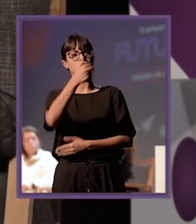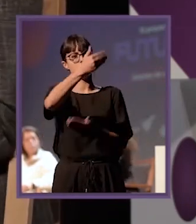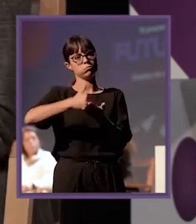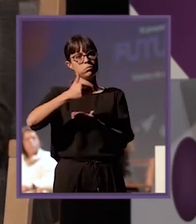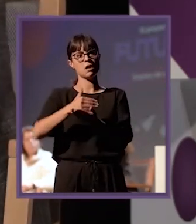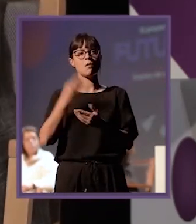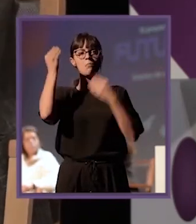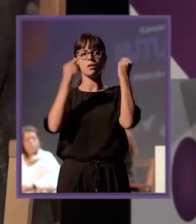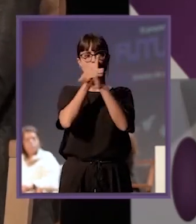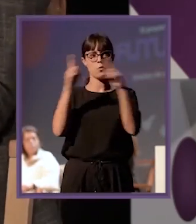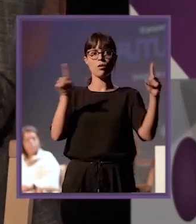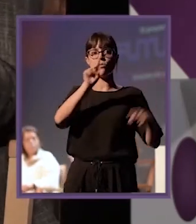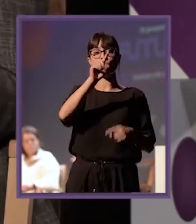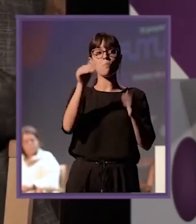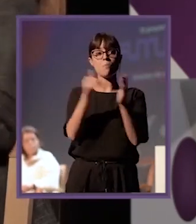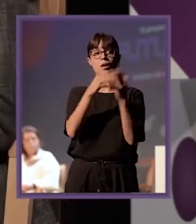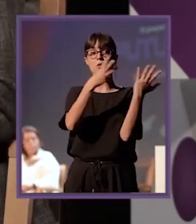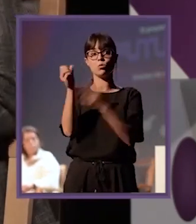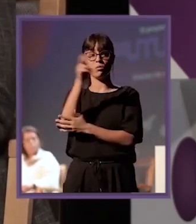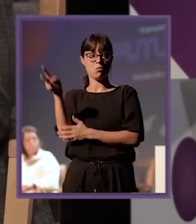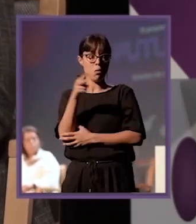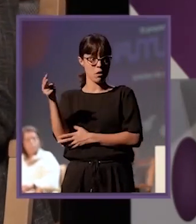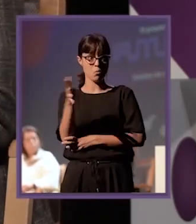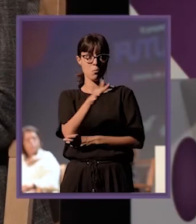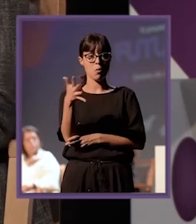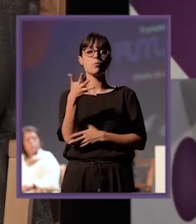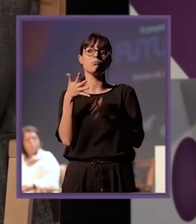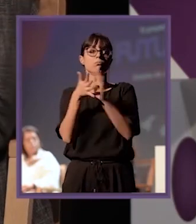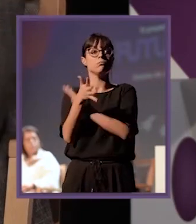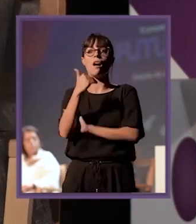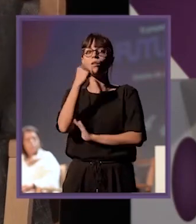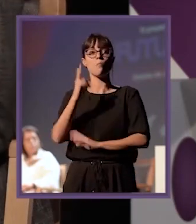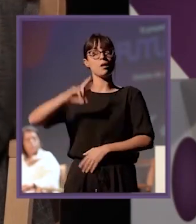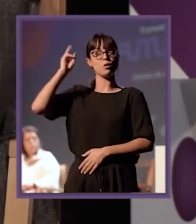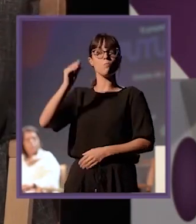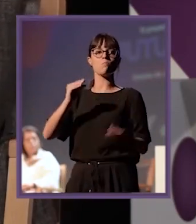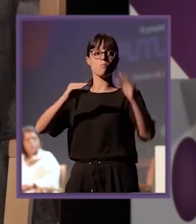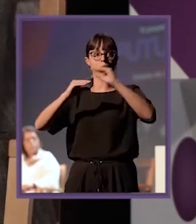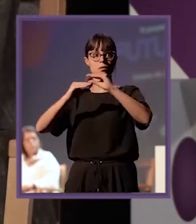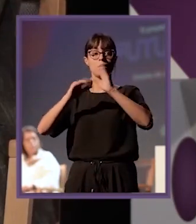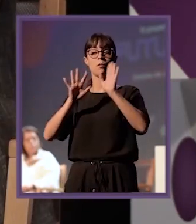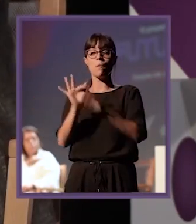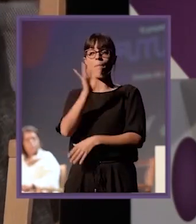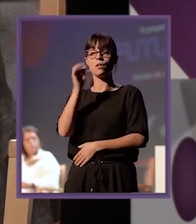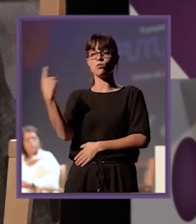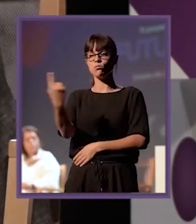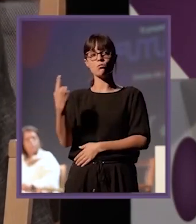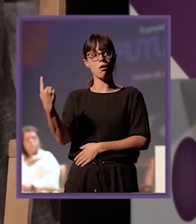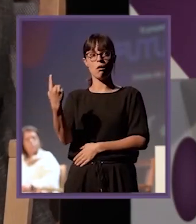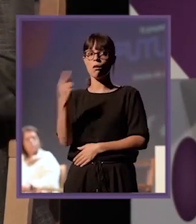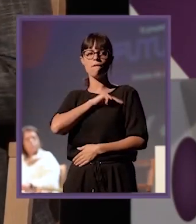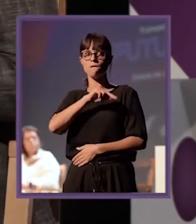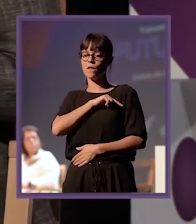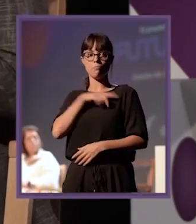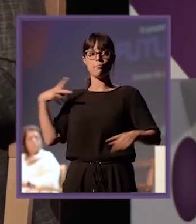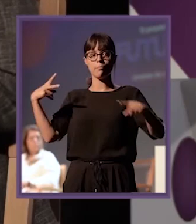torno a 1.800 euros al año, que quieras que no es una ayuda a su pensión, pero sobre todo evitamos esa soledad, evitamos que nuestras personas mayores